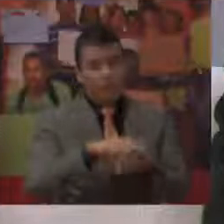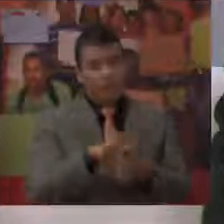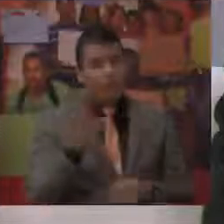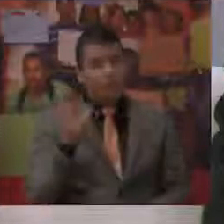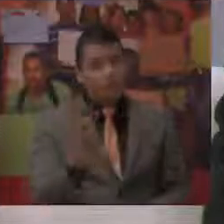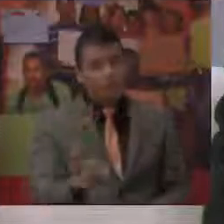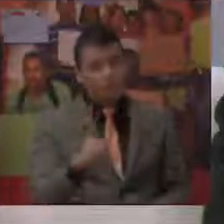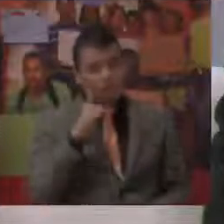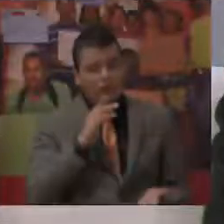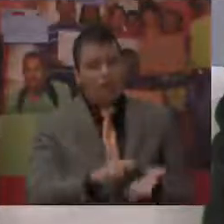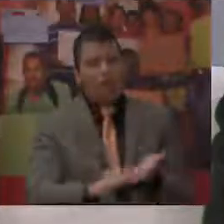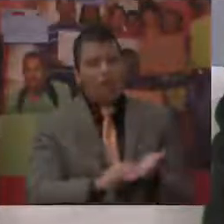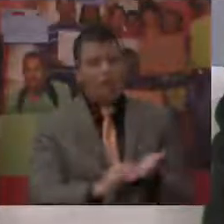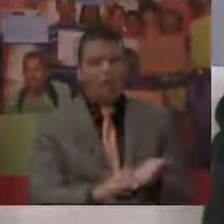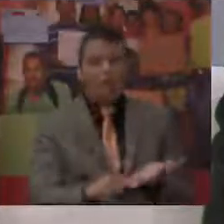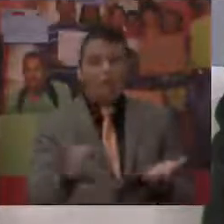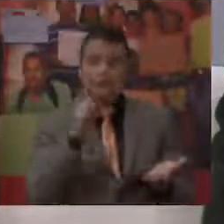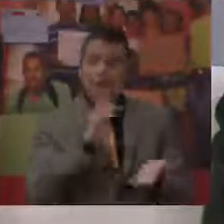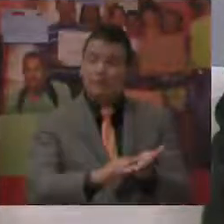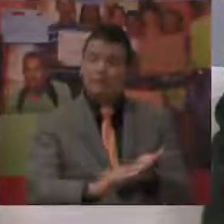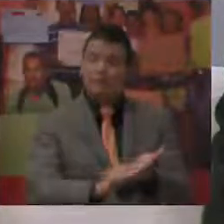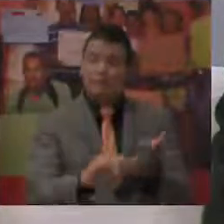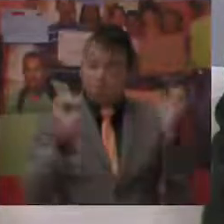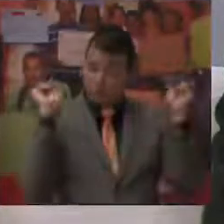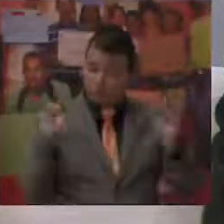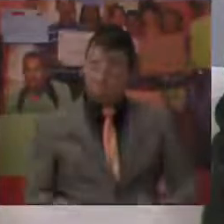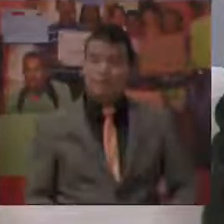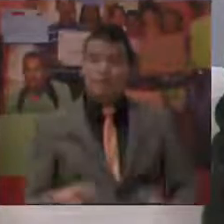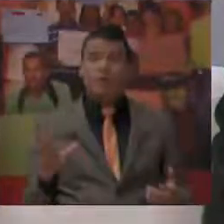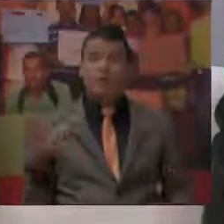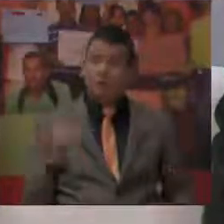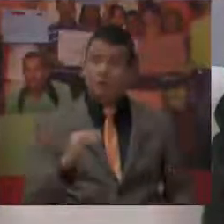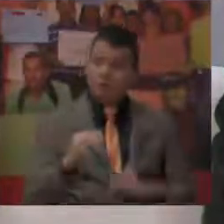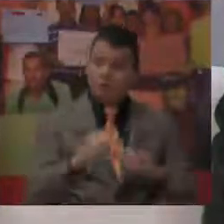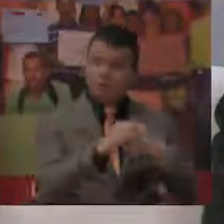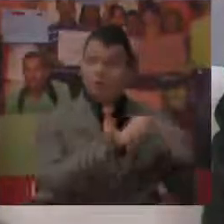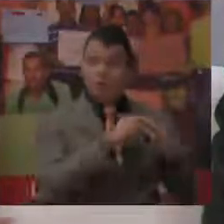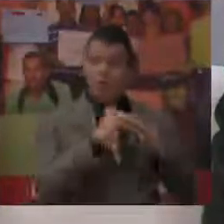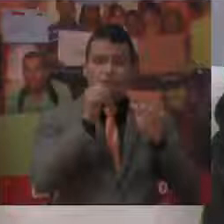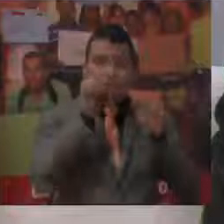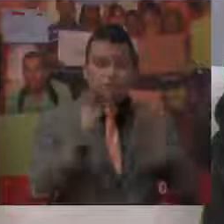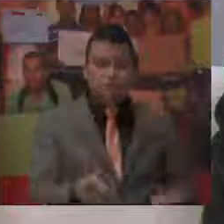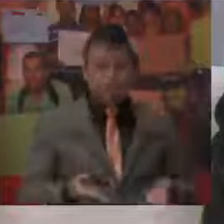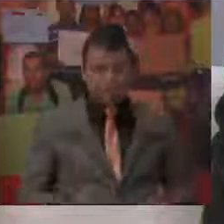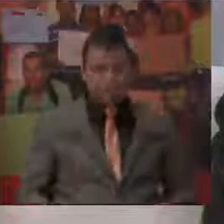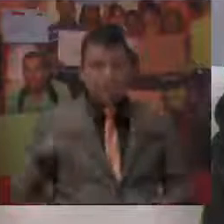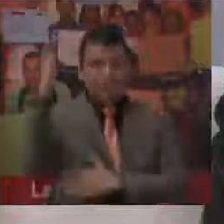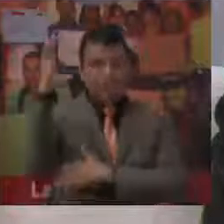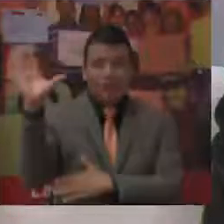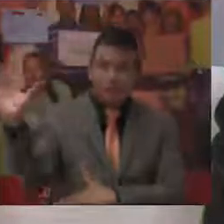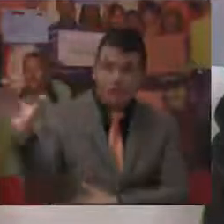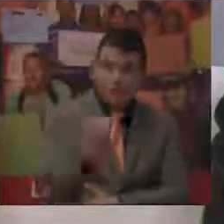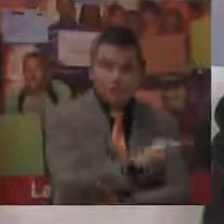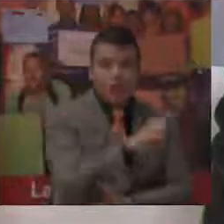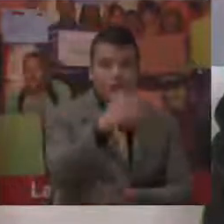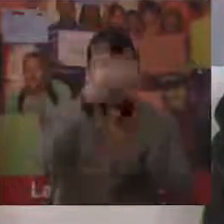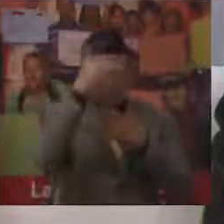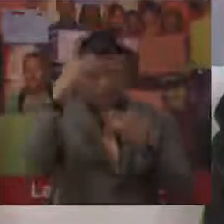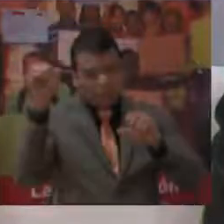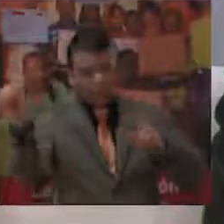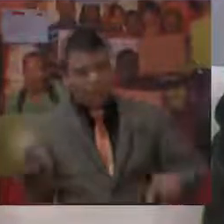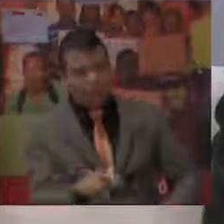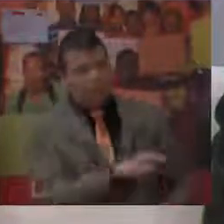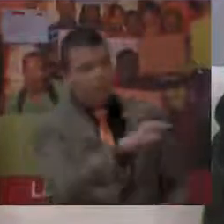que modificaron, búsquenle una salida que donde quepamos todos los colombianos y no hayan desmovilizados